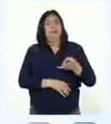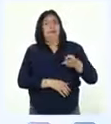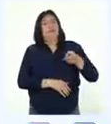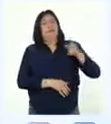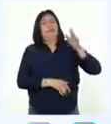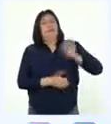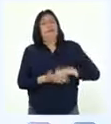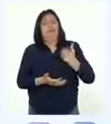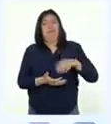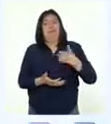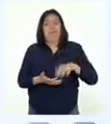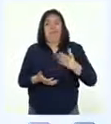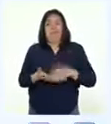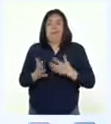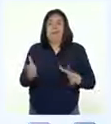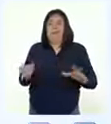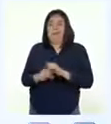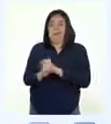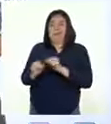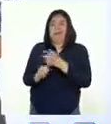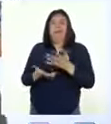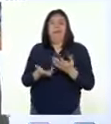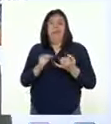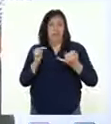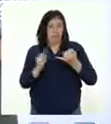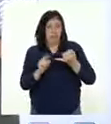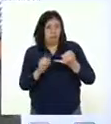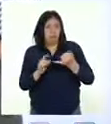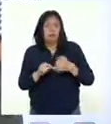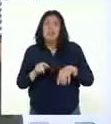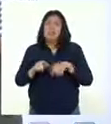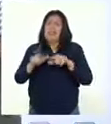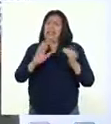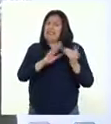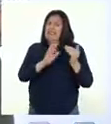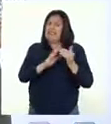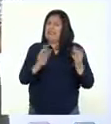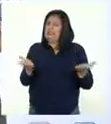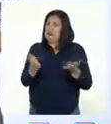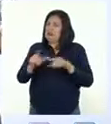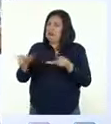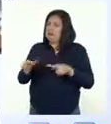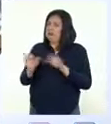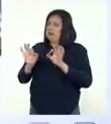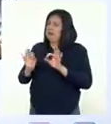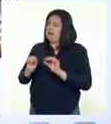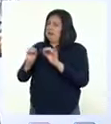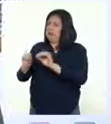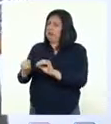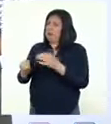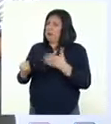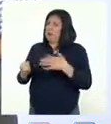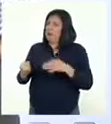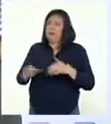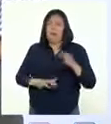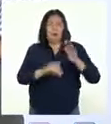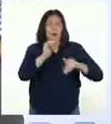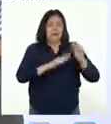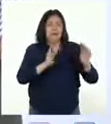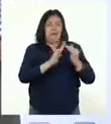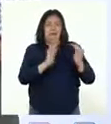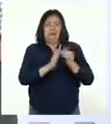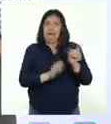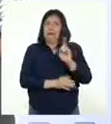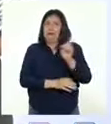la vulnerabilidad ante desastres están: ubicar las viviendas en lugares peligrosos, construir